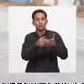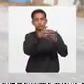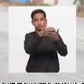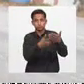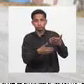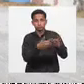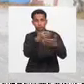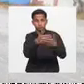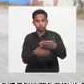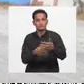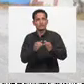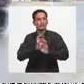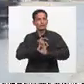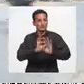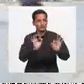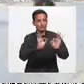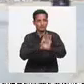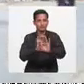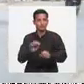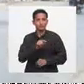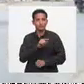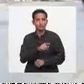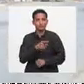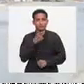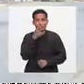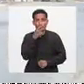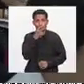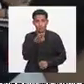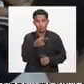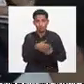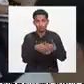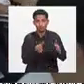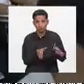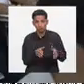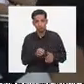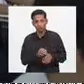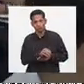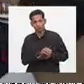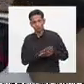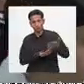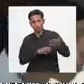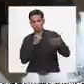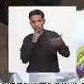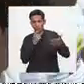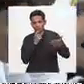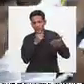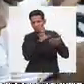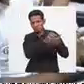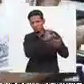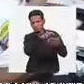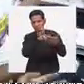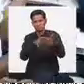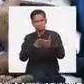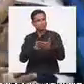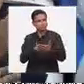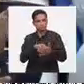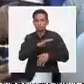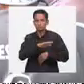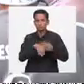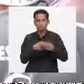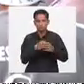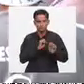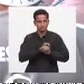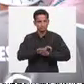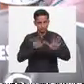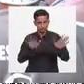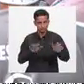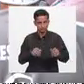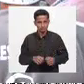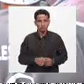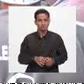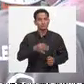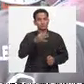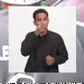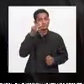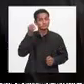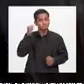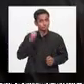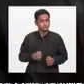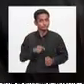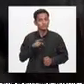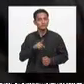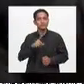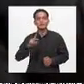iniciativa vigilará El correcto uso de los bienes públicos Durante la etapa de campaña electoral en Santo Domingo de los